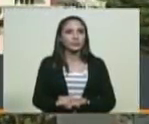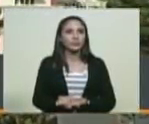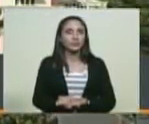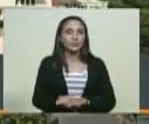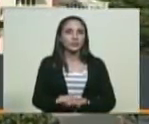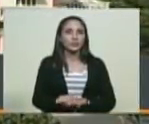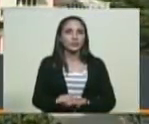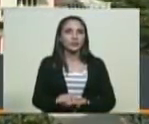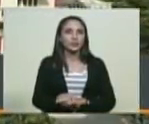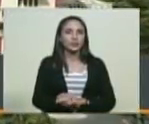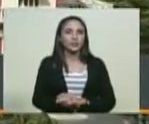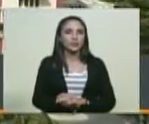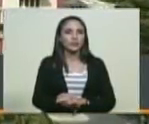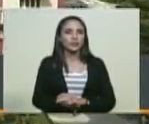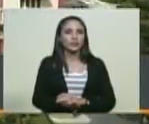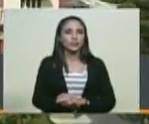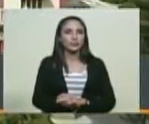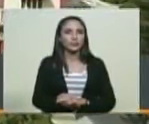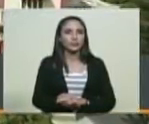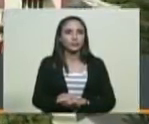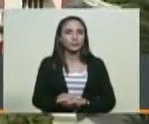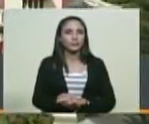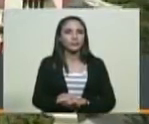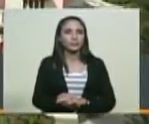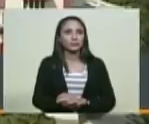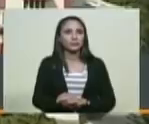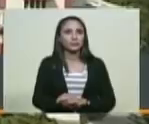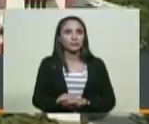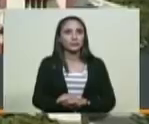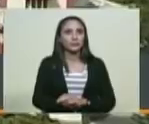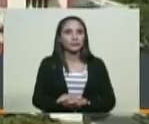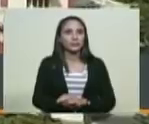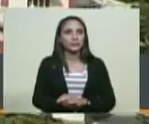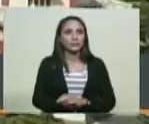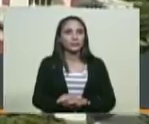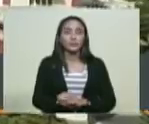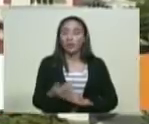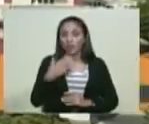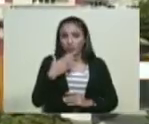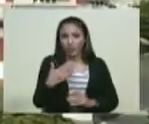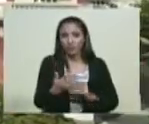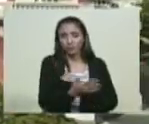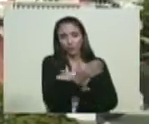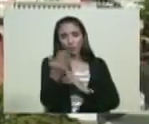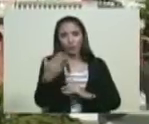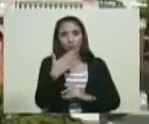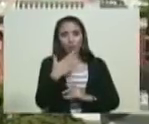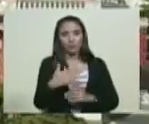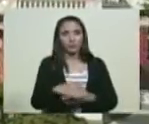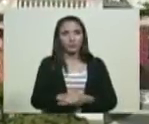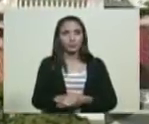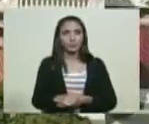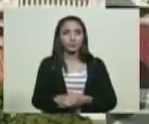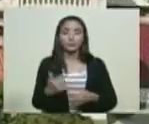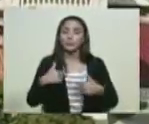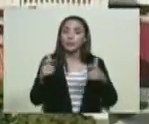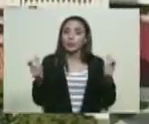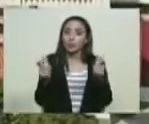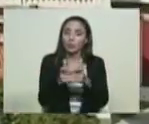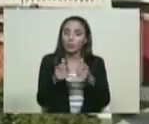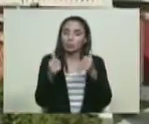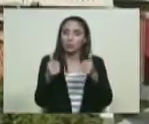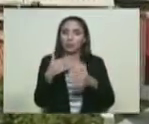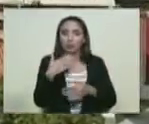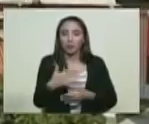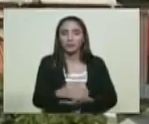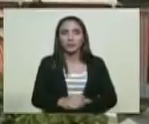Bueno, le agradezco mucho. lo fructífero de esta reunión y me